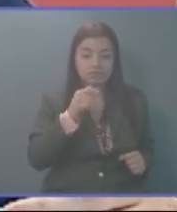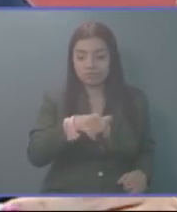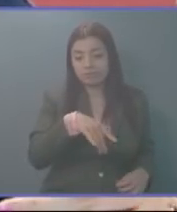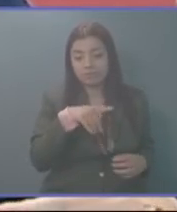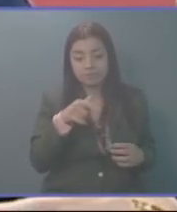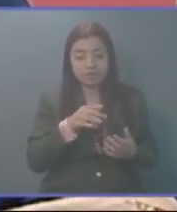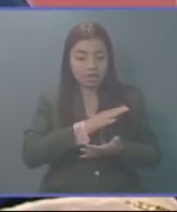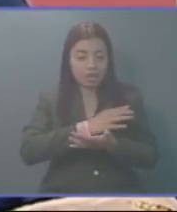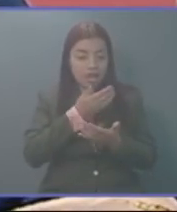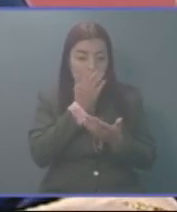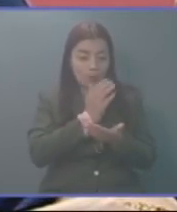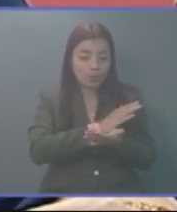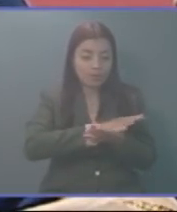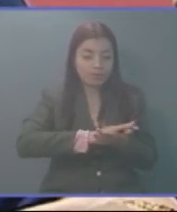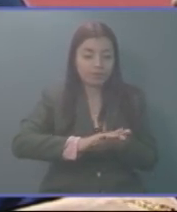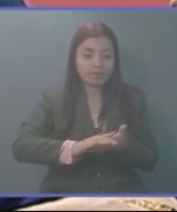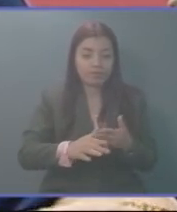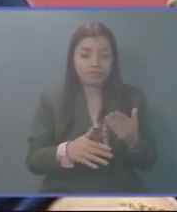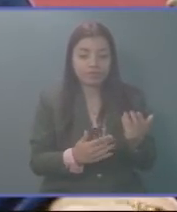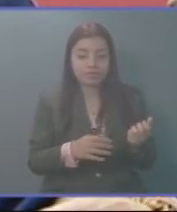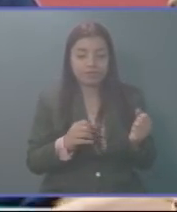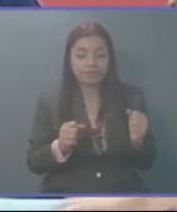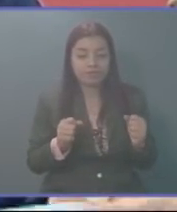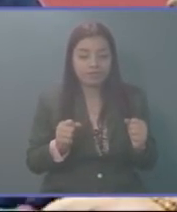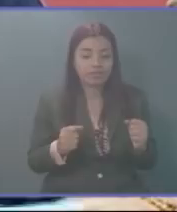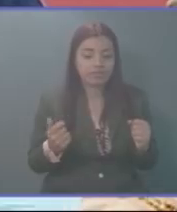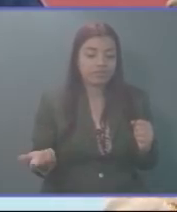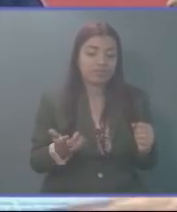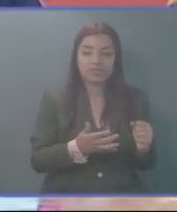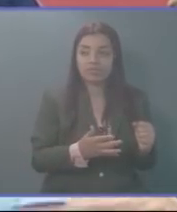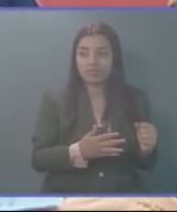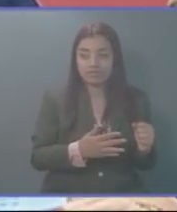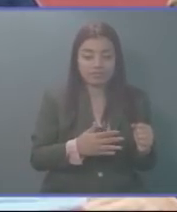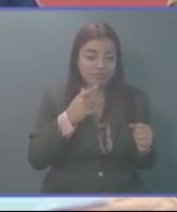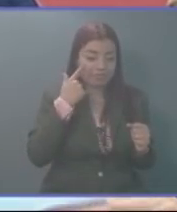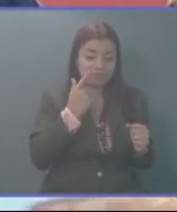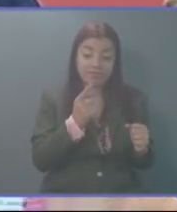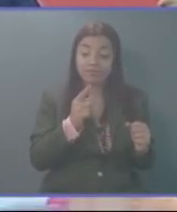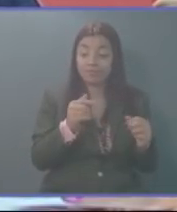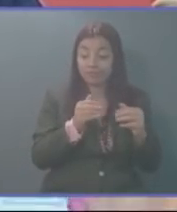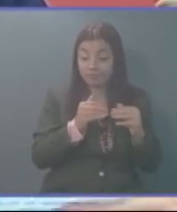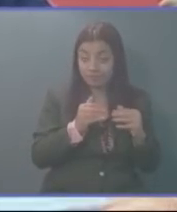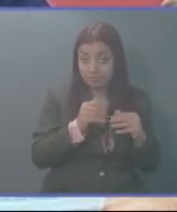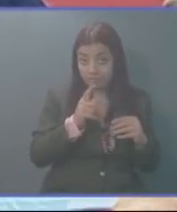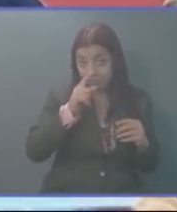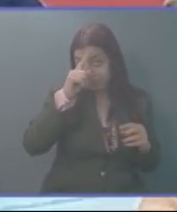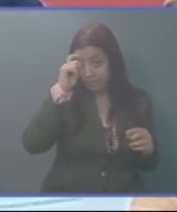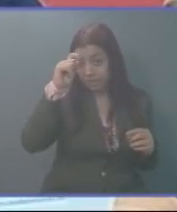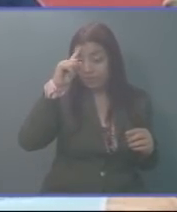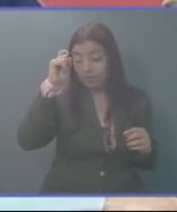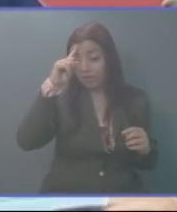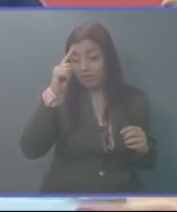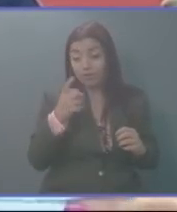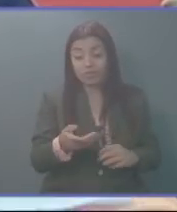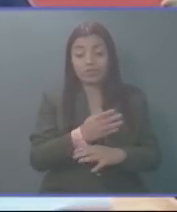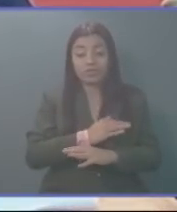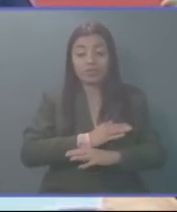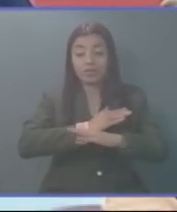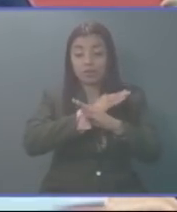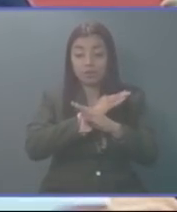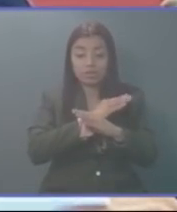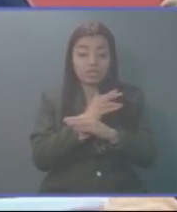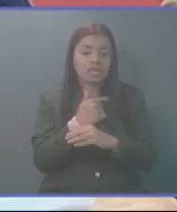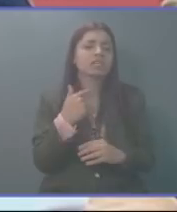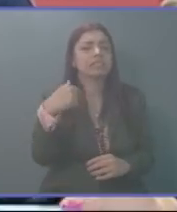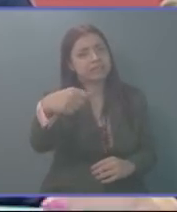potabilizada. Y es lo que hace el ministerio. Entonces, sí se hicieron trabajo de contingencia, sí, eso sí